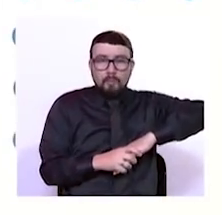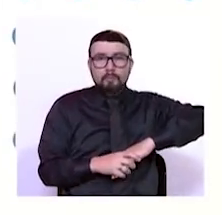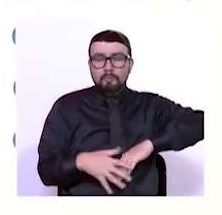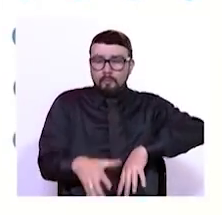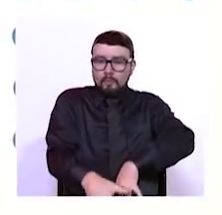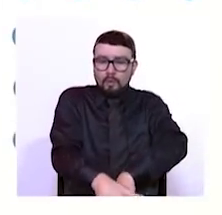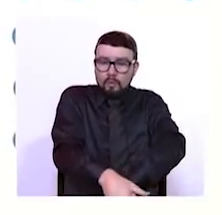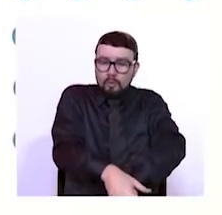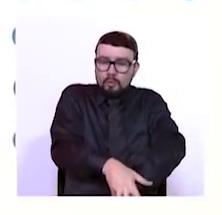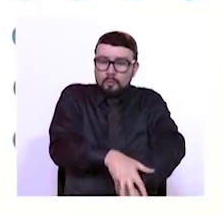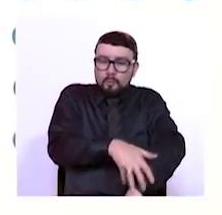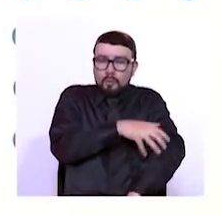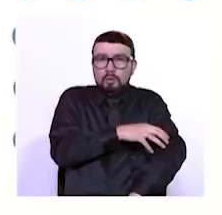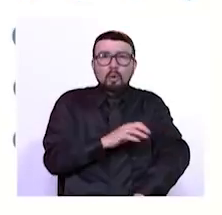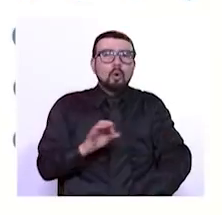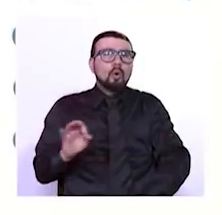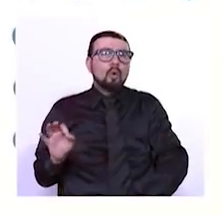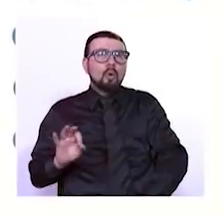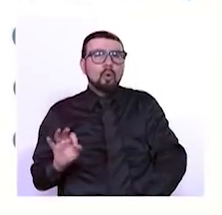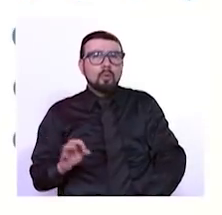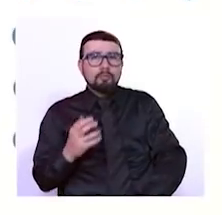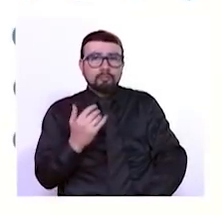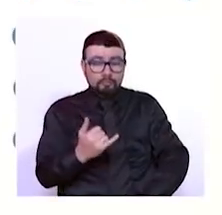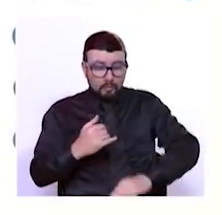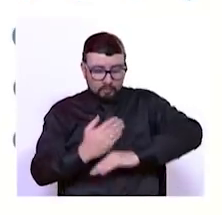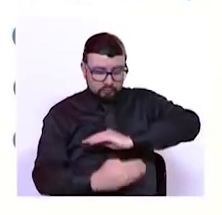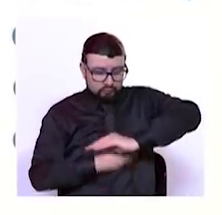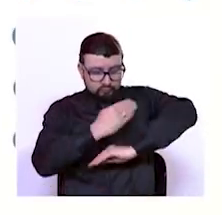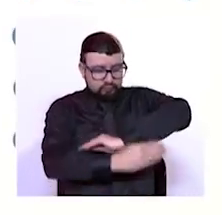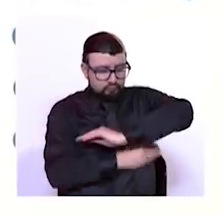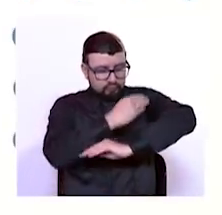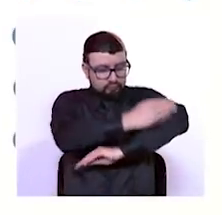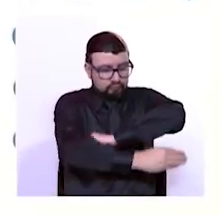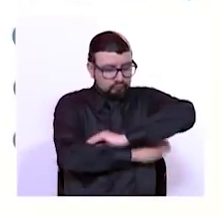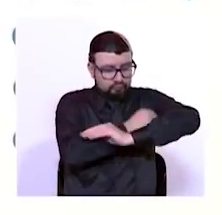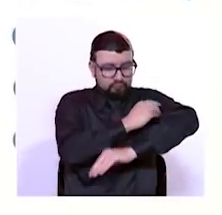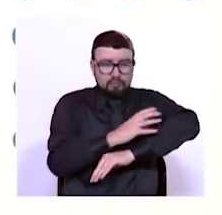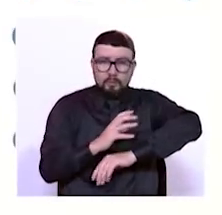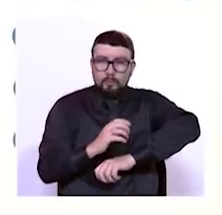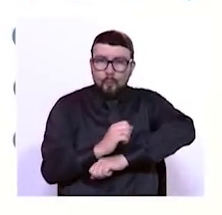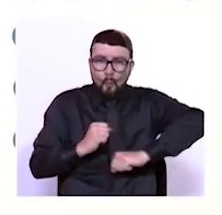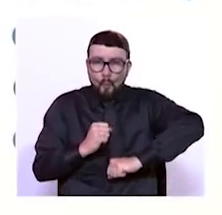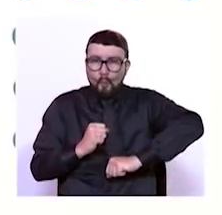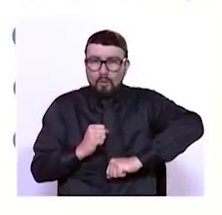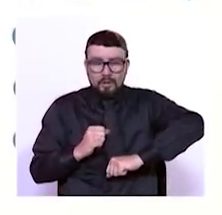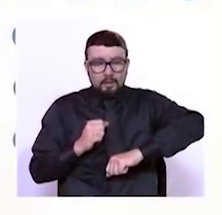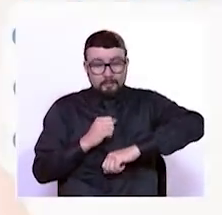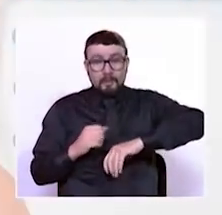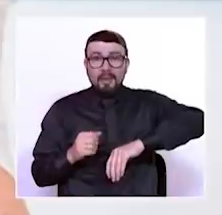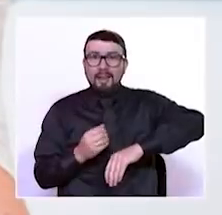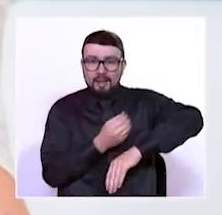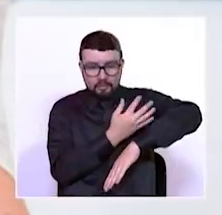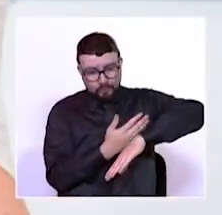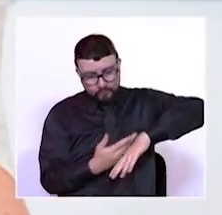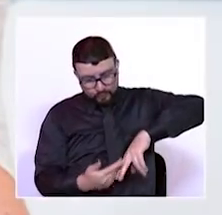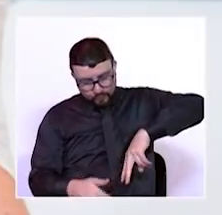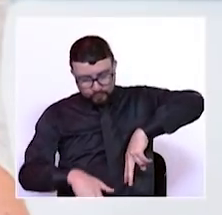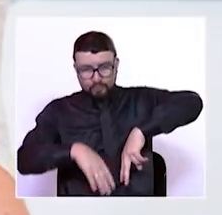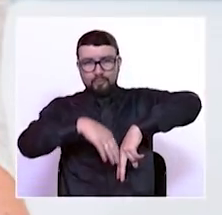en el consultorio, lo que hacen es favorecer el retorno venoso. Las